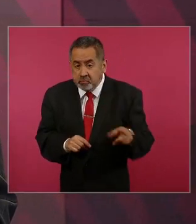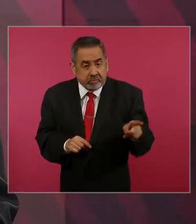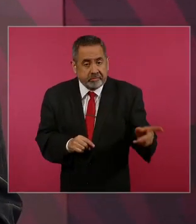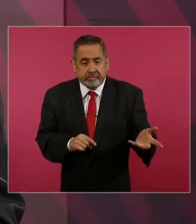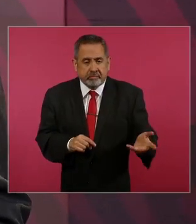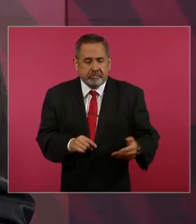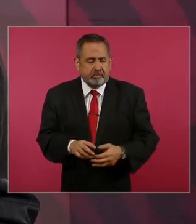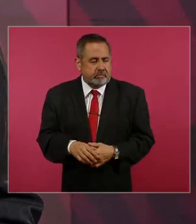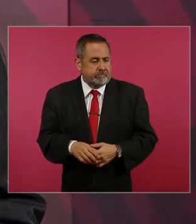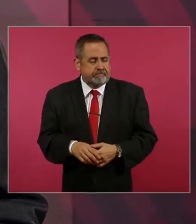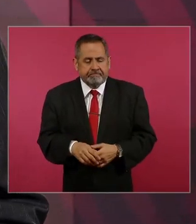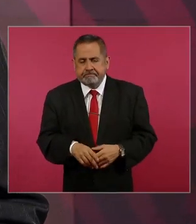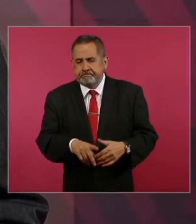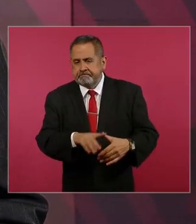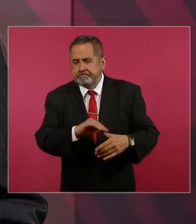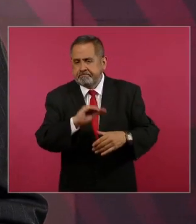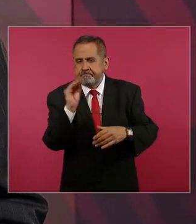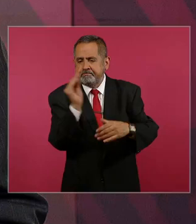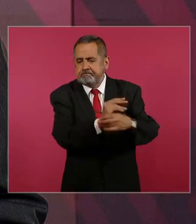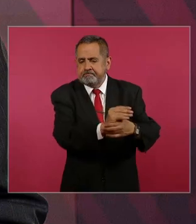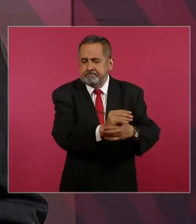como no les hicimos caso